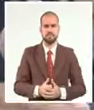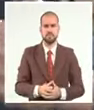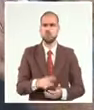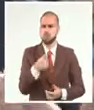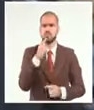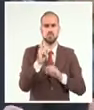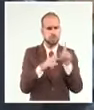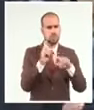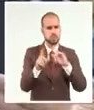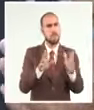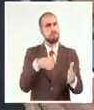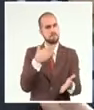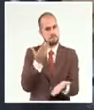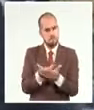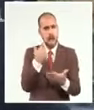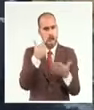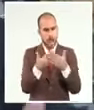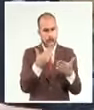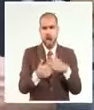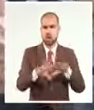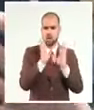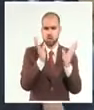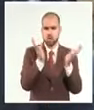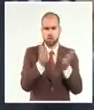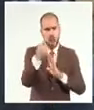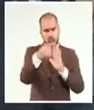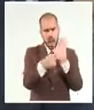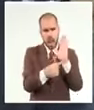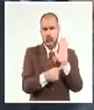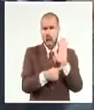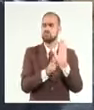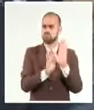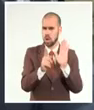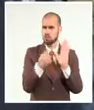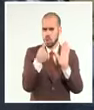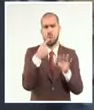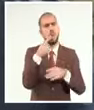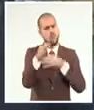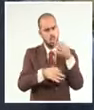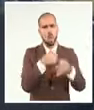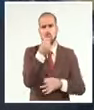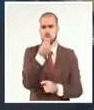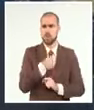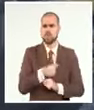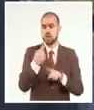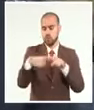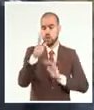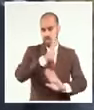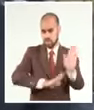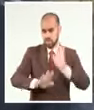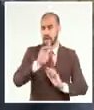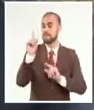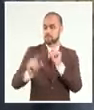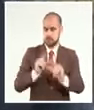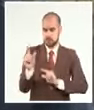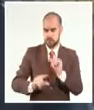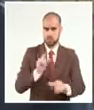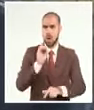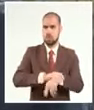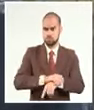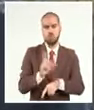preguntar y proponer las pruebas, los elementos de prueba, todos los argumentos en defensa de esa persona, en representación, que